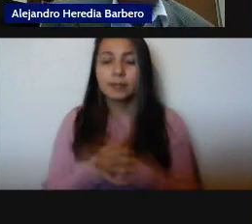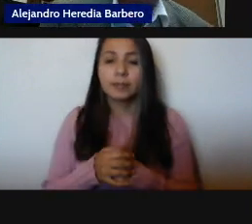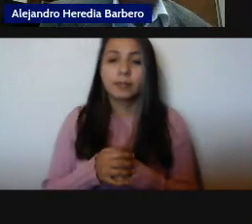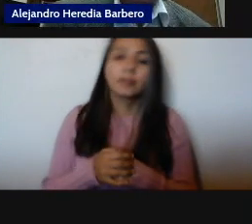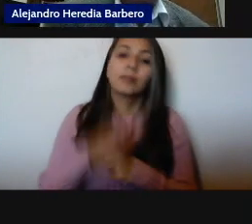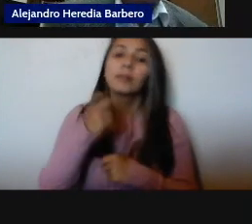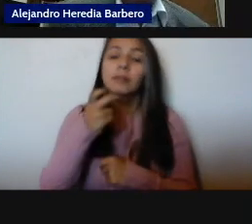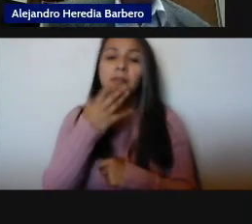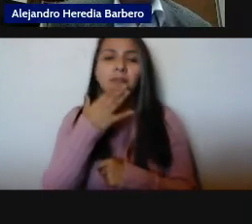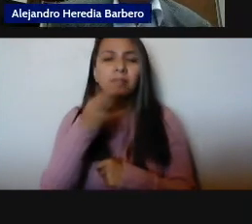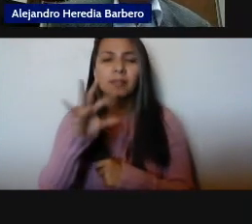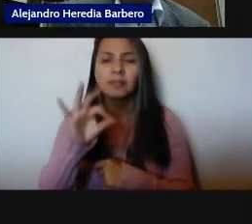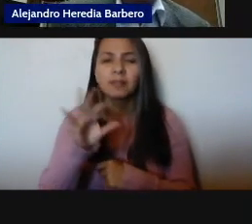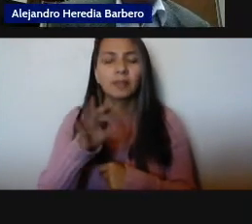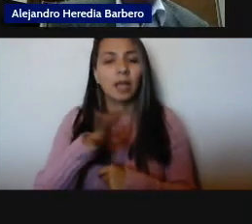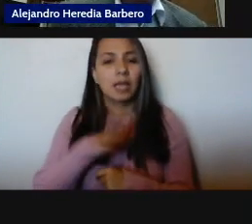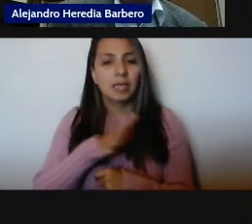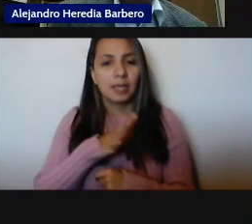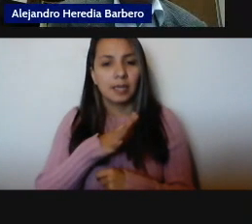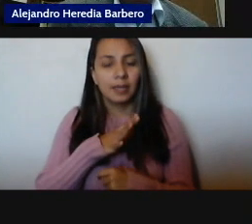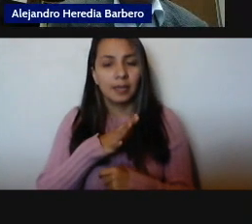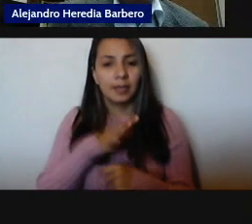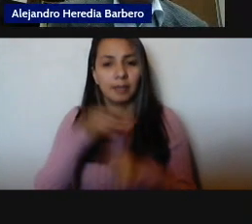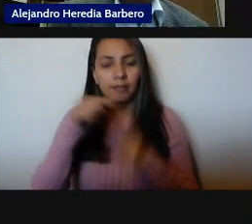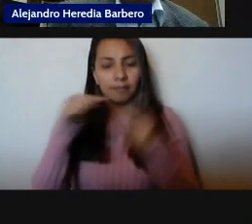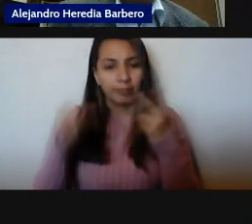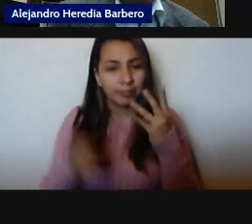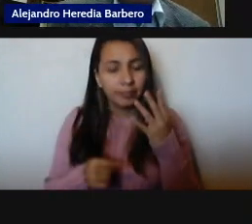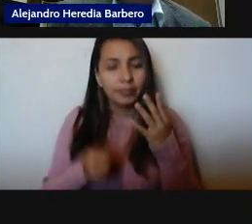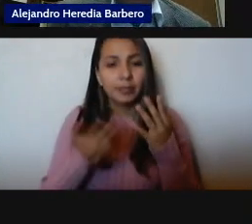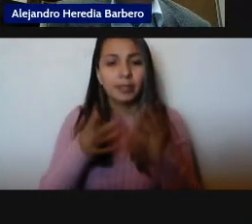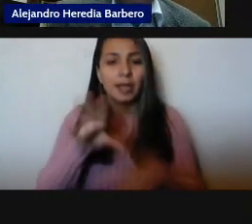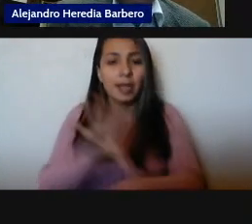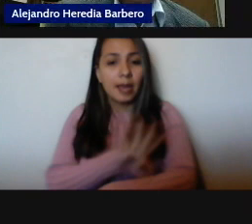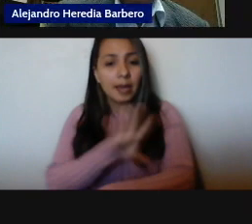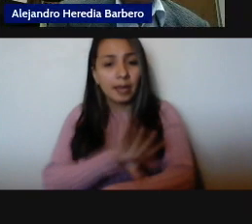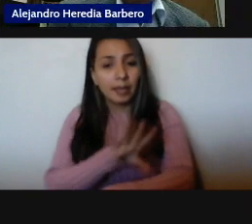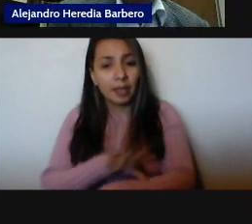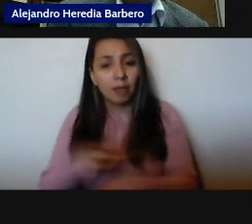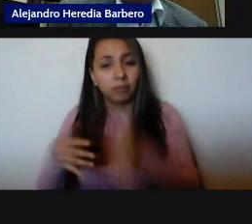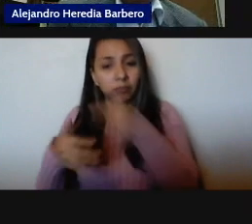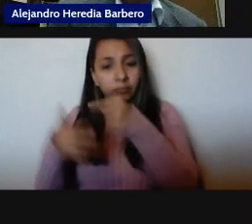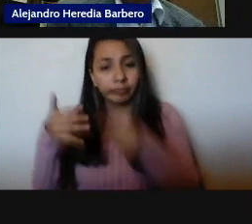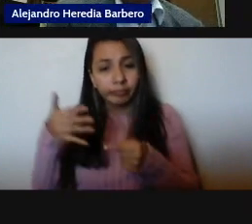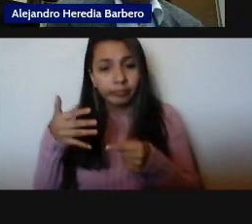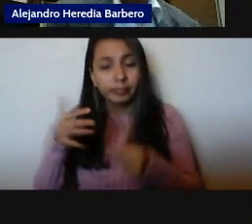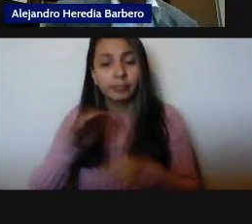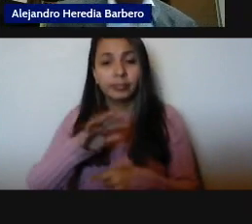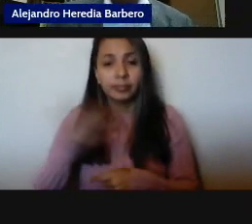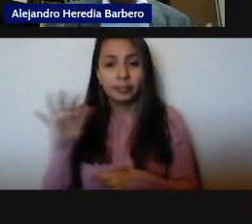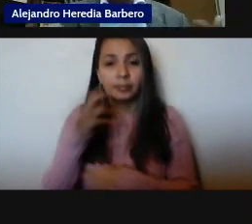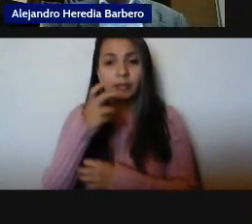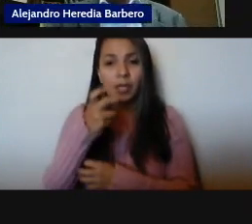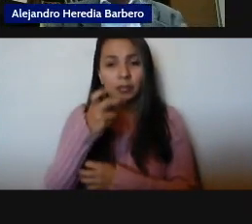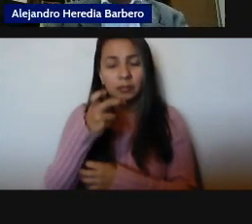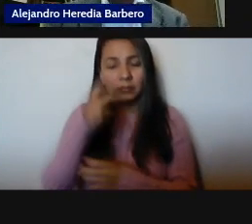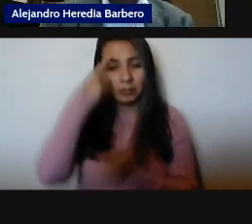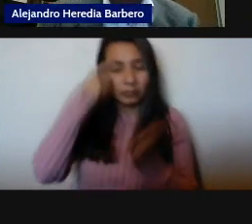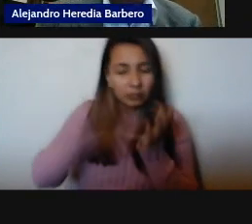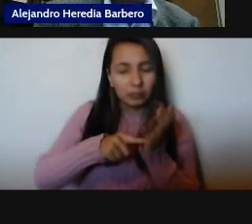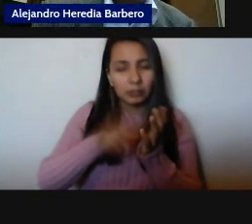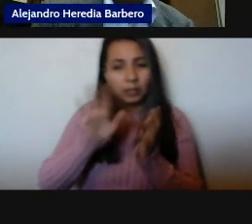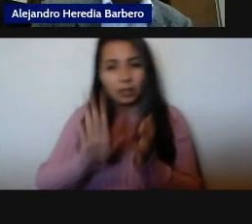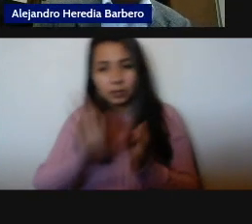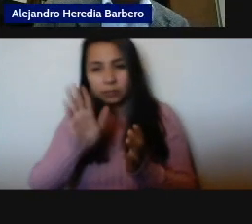Entonces tenemos unos compuestos muy simples, tenemos las fuentes de energía, y después de todas